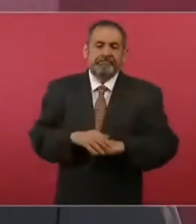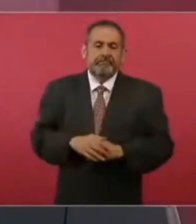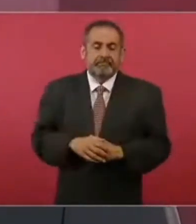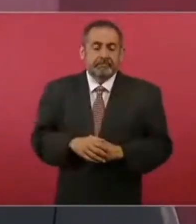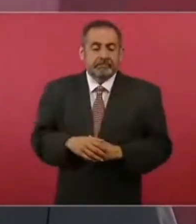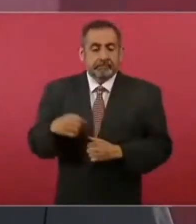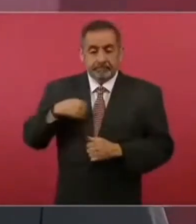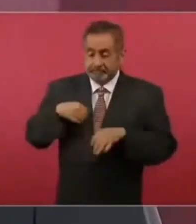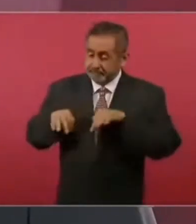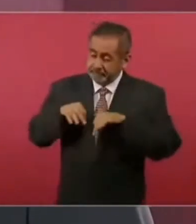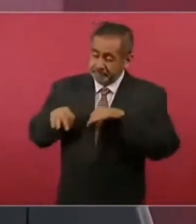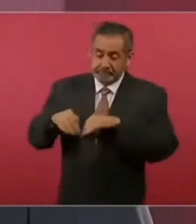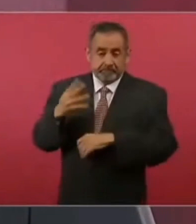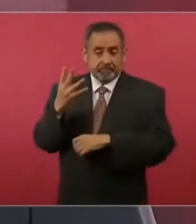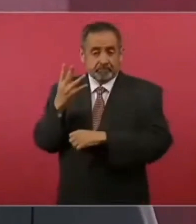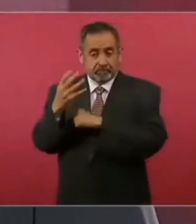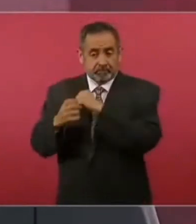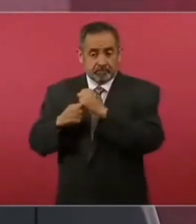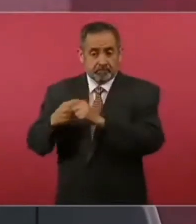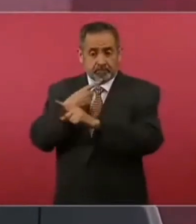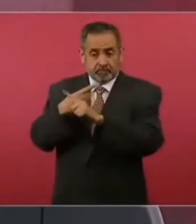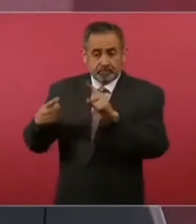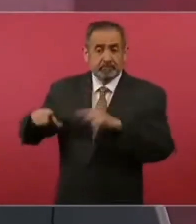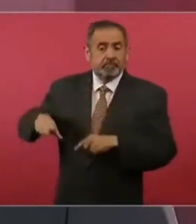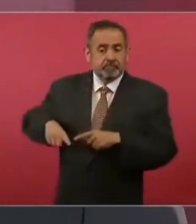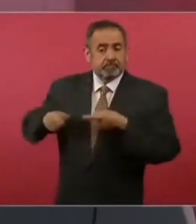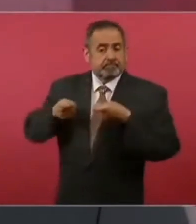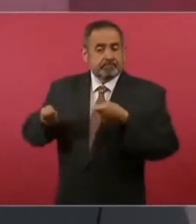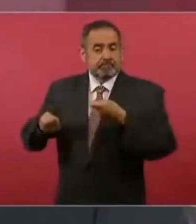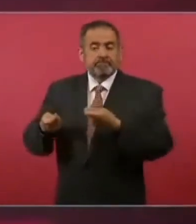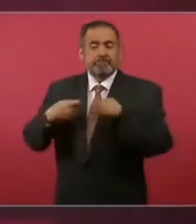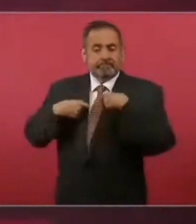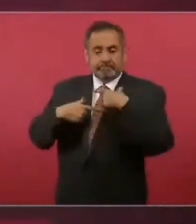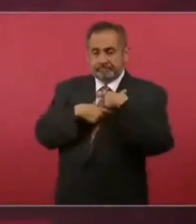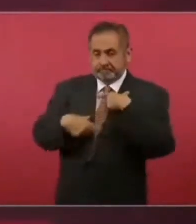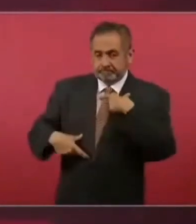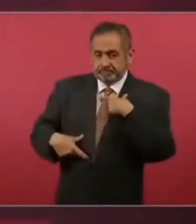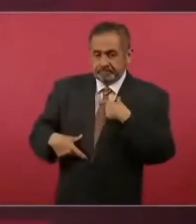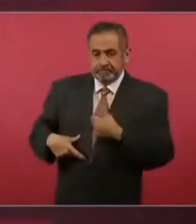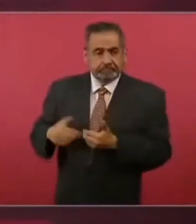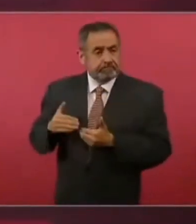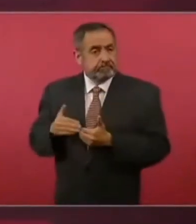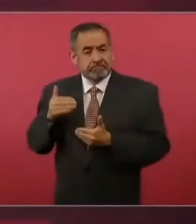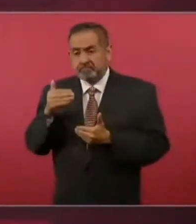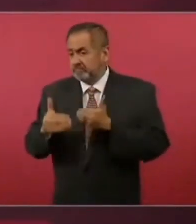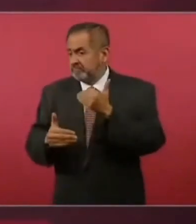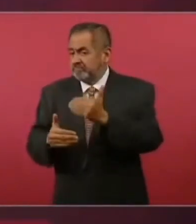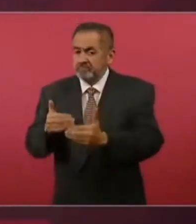Y 4 años y medio de gobierno. Y hemos avanzado muchísimo